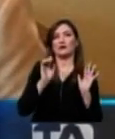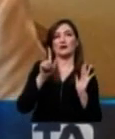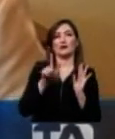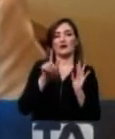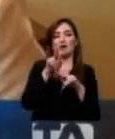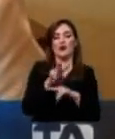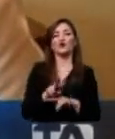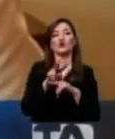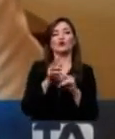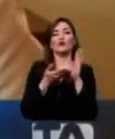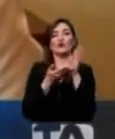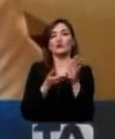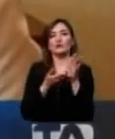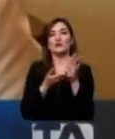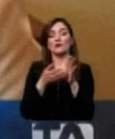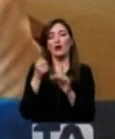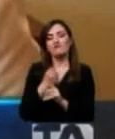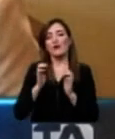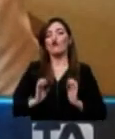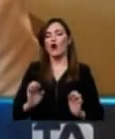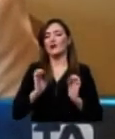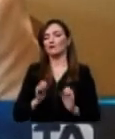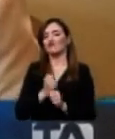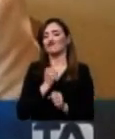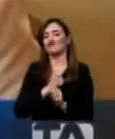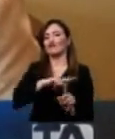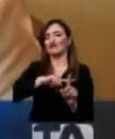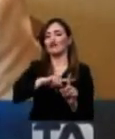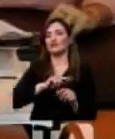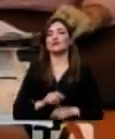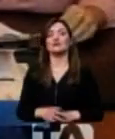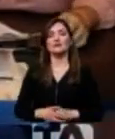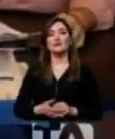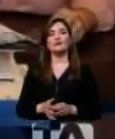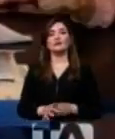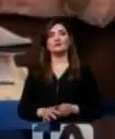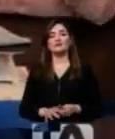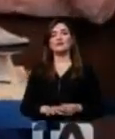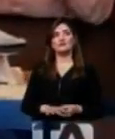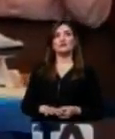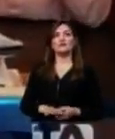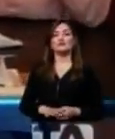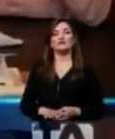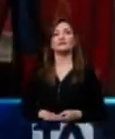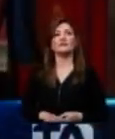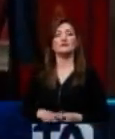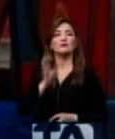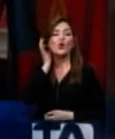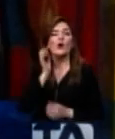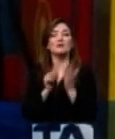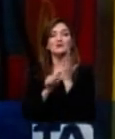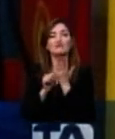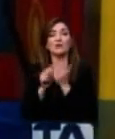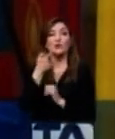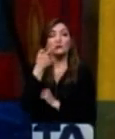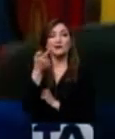revisión del modelo en eso estamos empeñados he trabajado de la manera más positiva y propositiva por su parte viteri ha dicho que el tema de